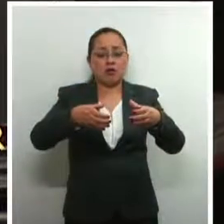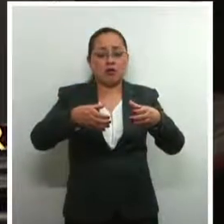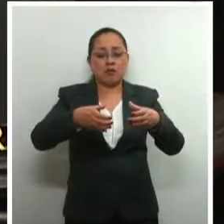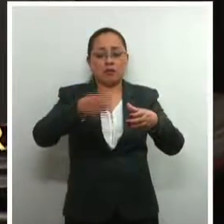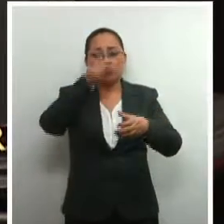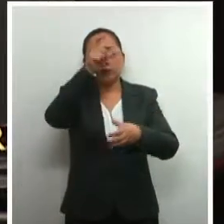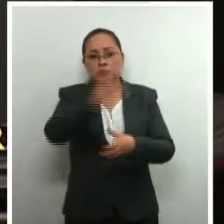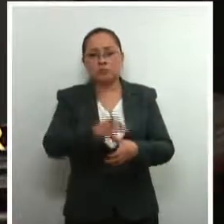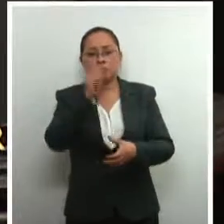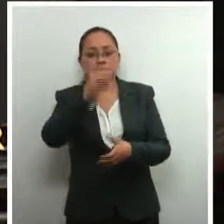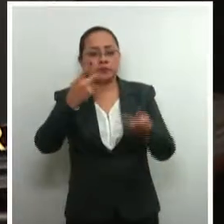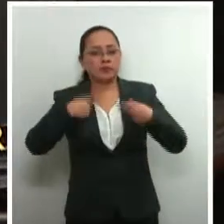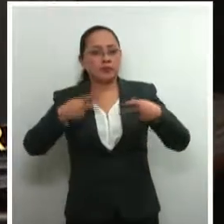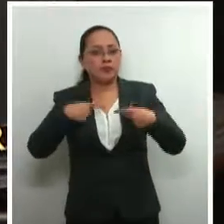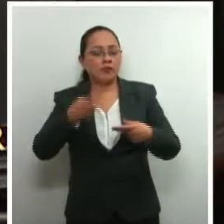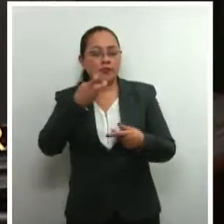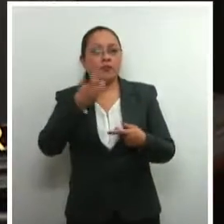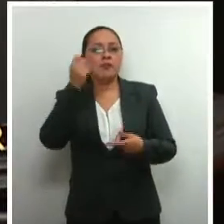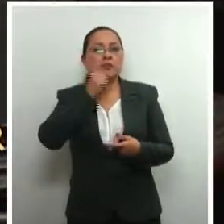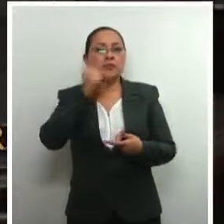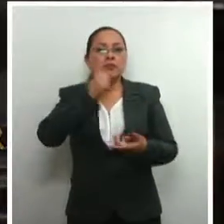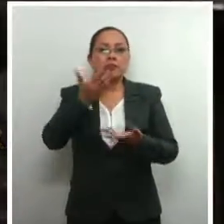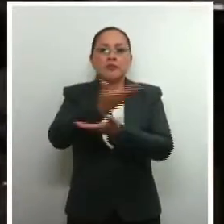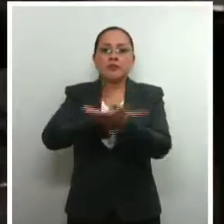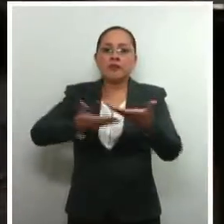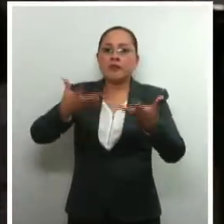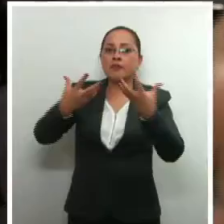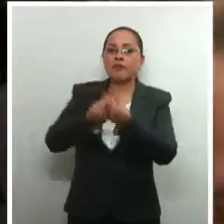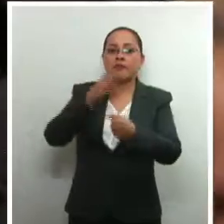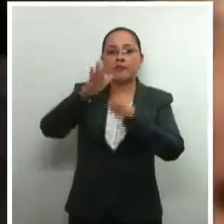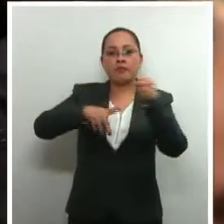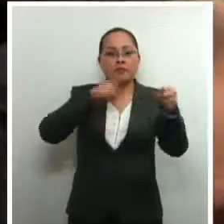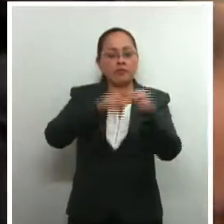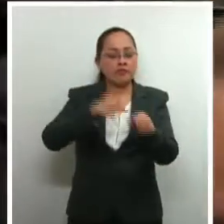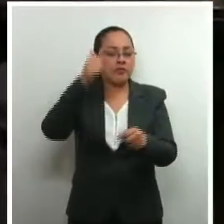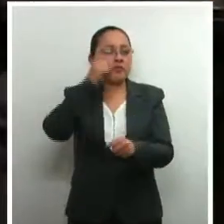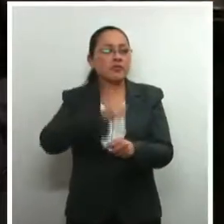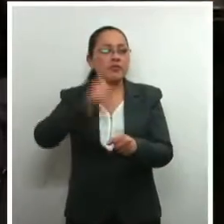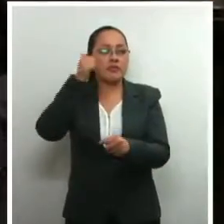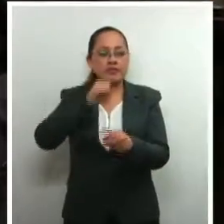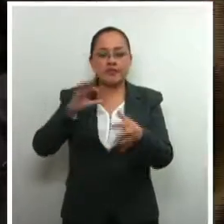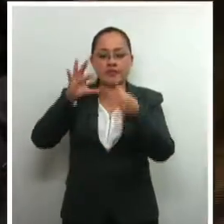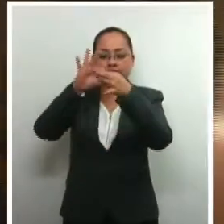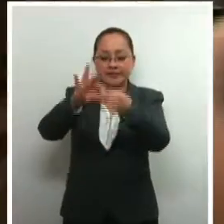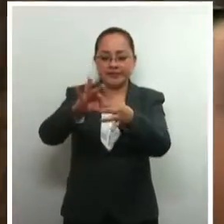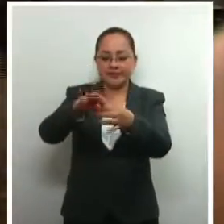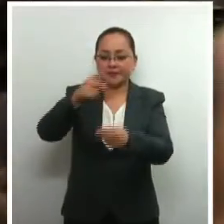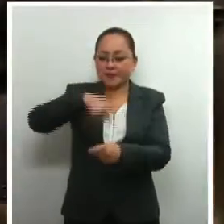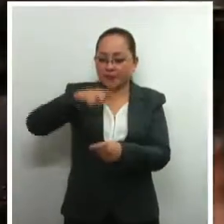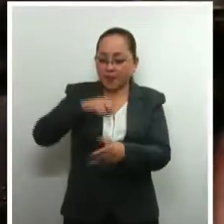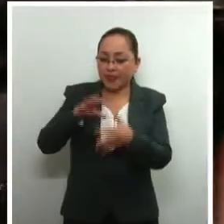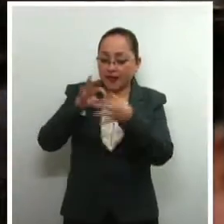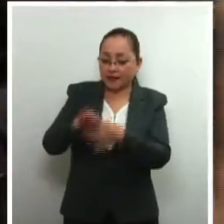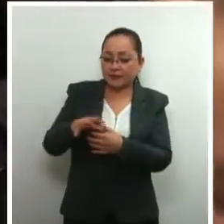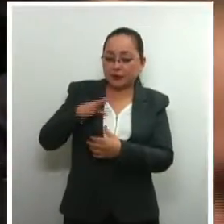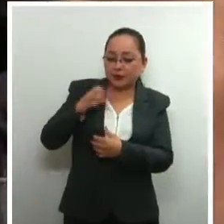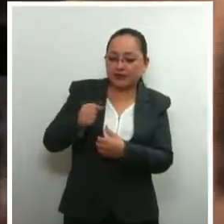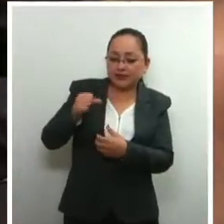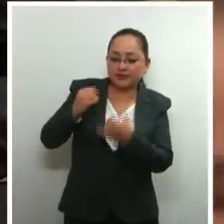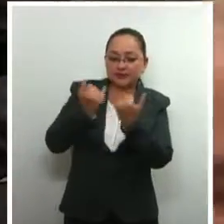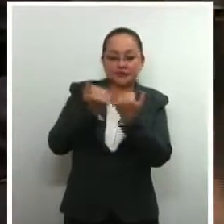género humano siempre ha convivido con animales, siempre hemos convivido y hemos aprovechado